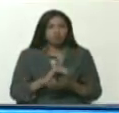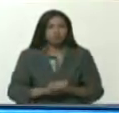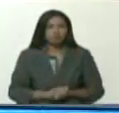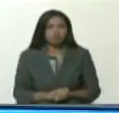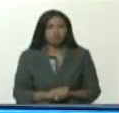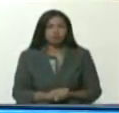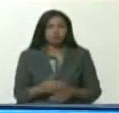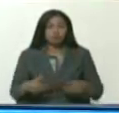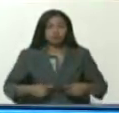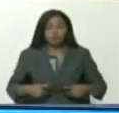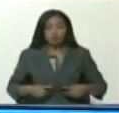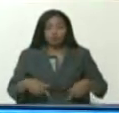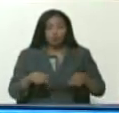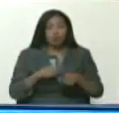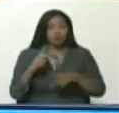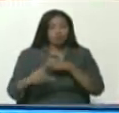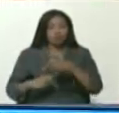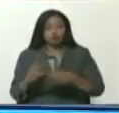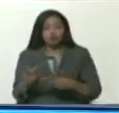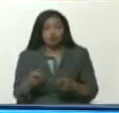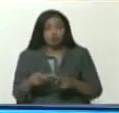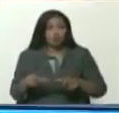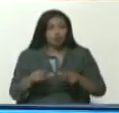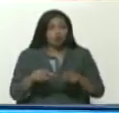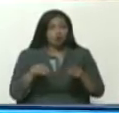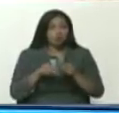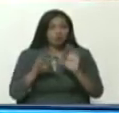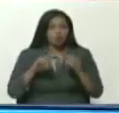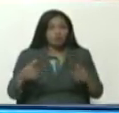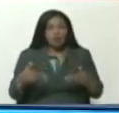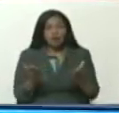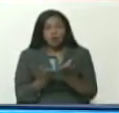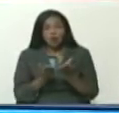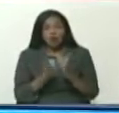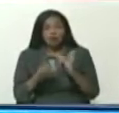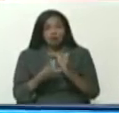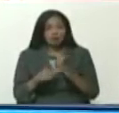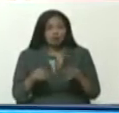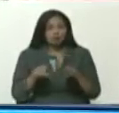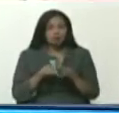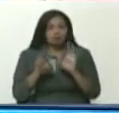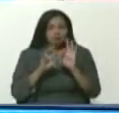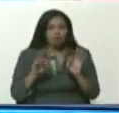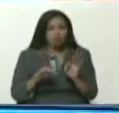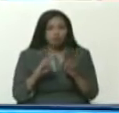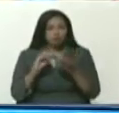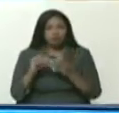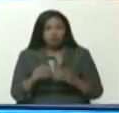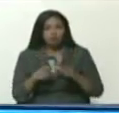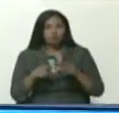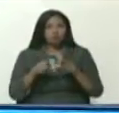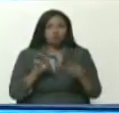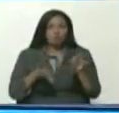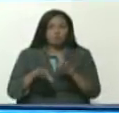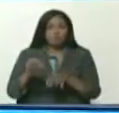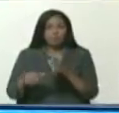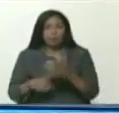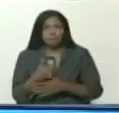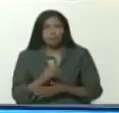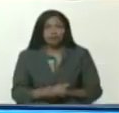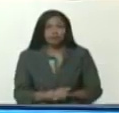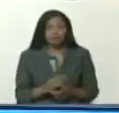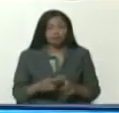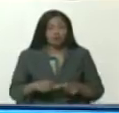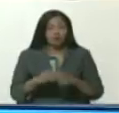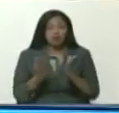y esfuerzos de producción local en la escuela, en el liceo, la agricultura urbana, la agricultura local, el huerto